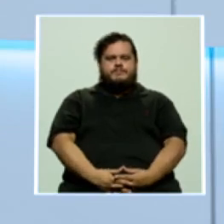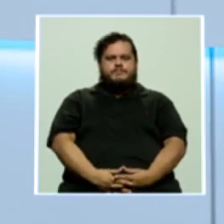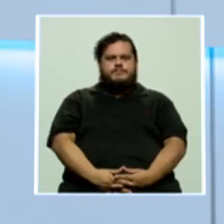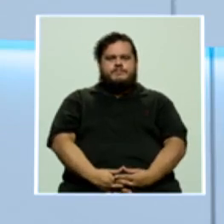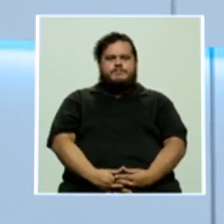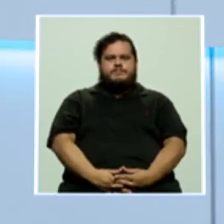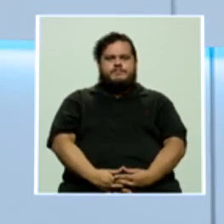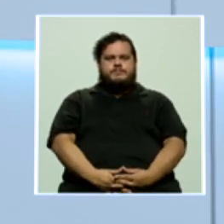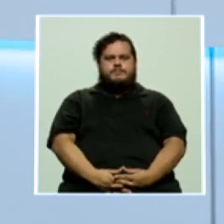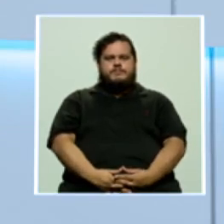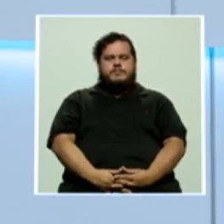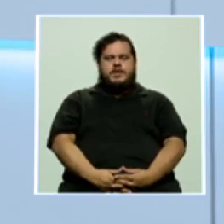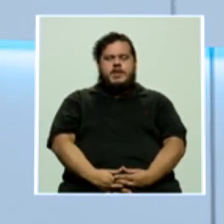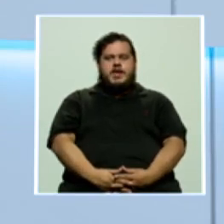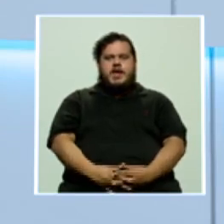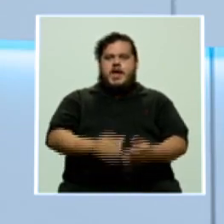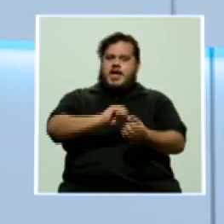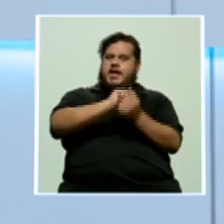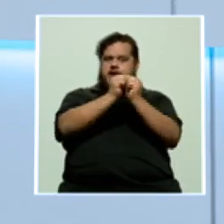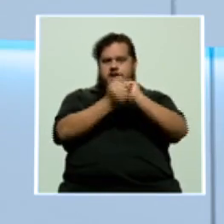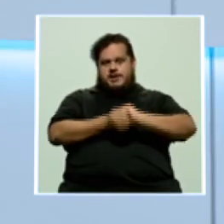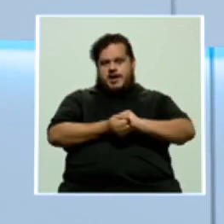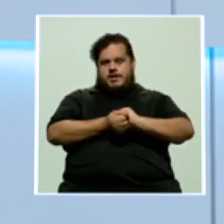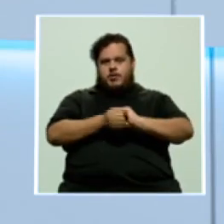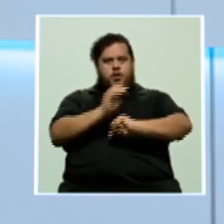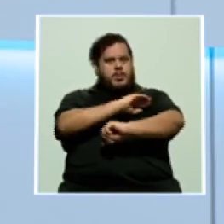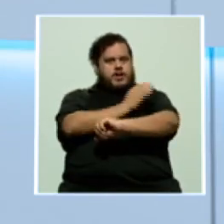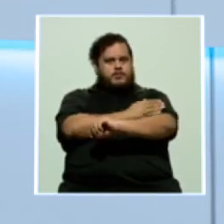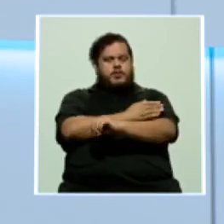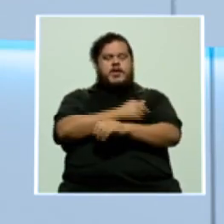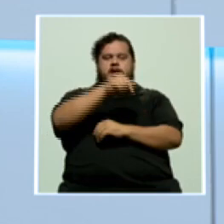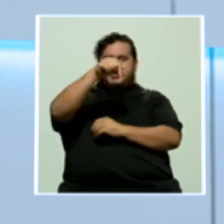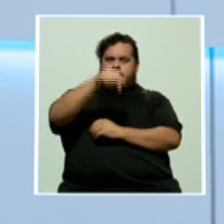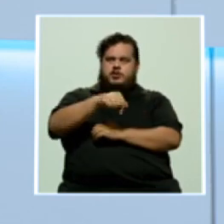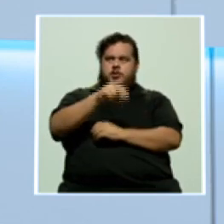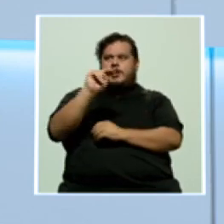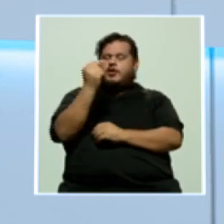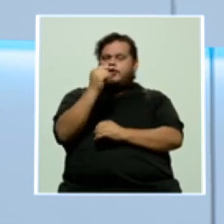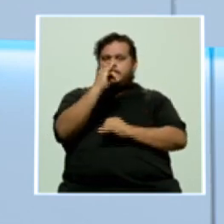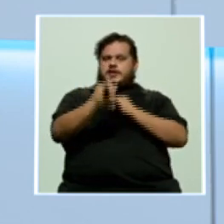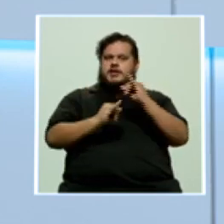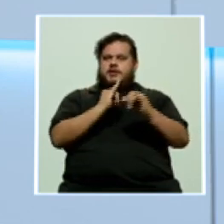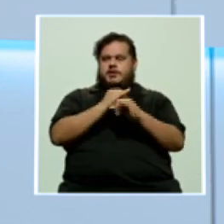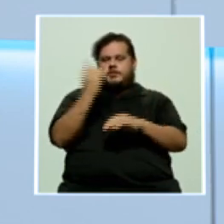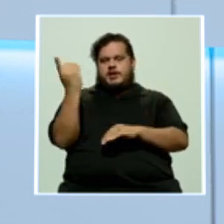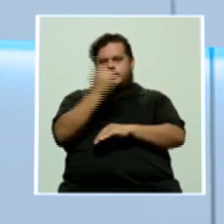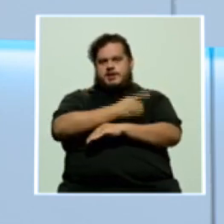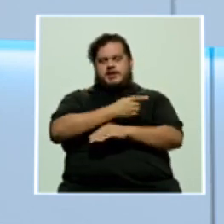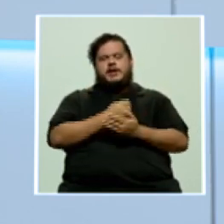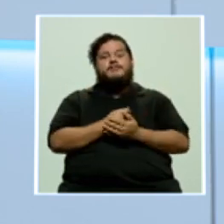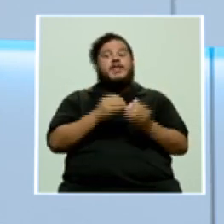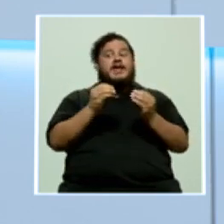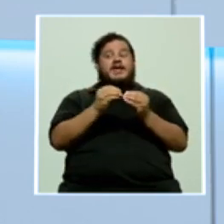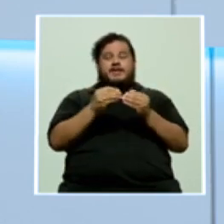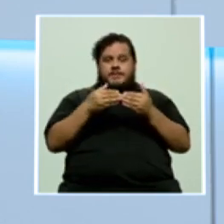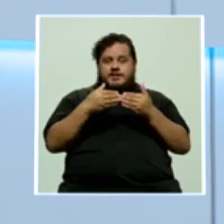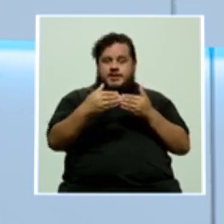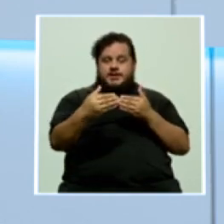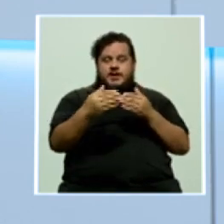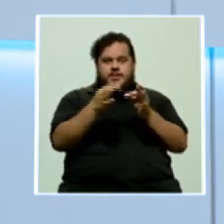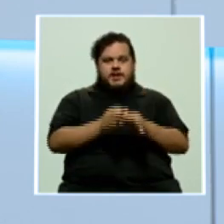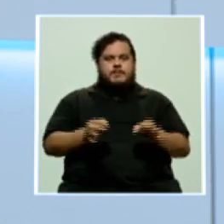El traspaso de mando en la Casa Blanca es hoy la noticia internacional del día. Y más allá de la